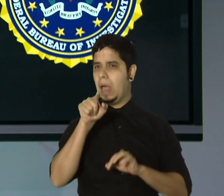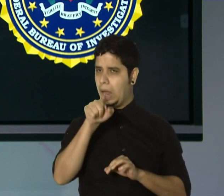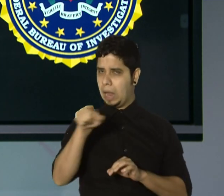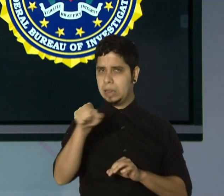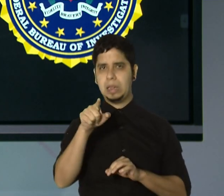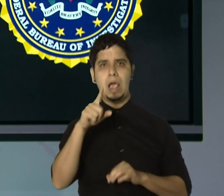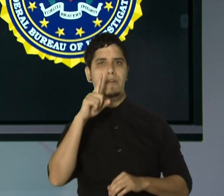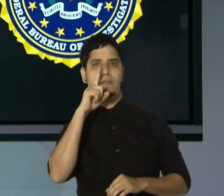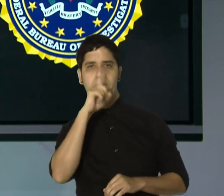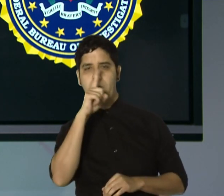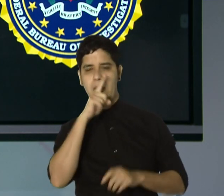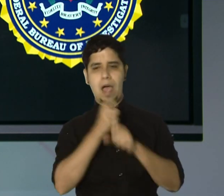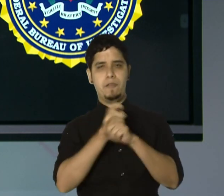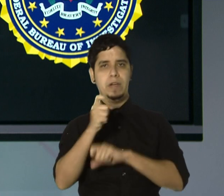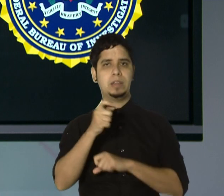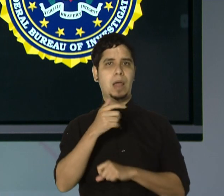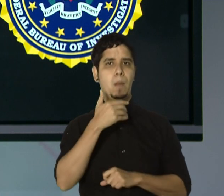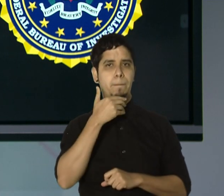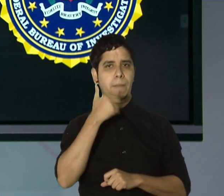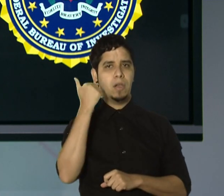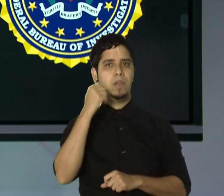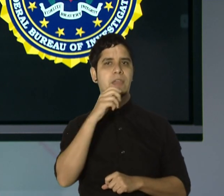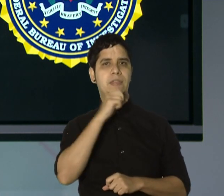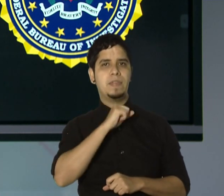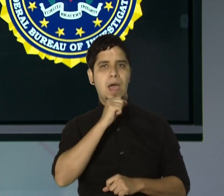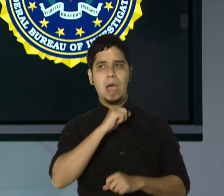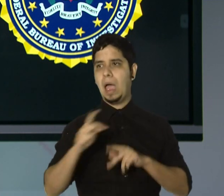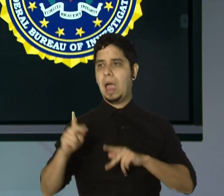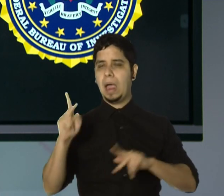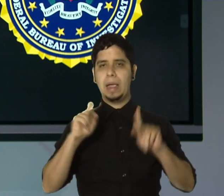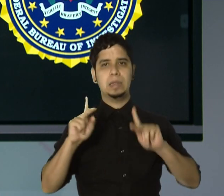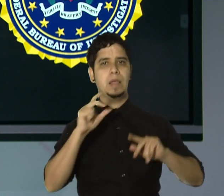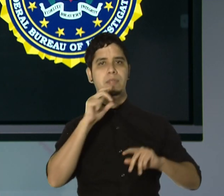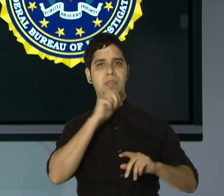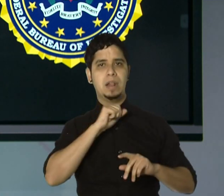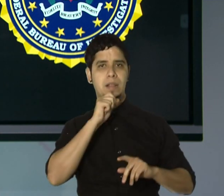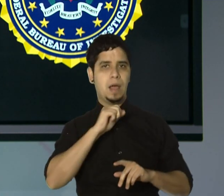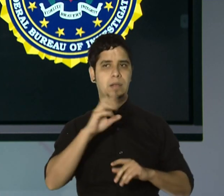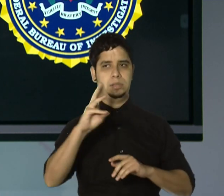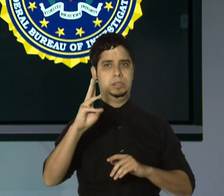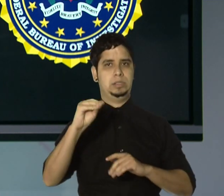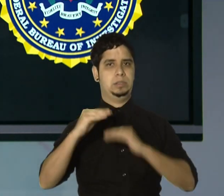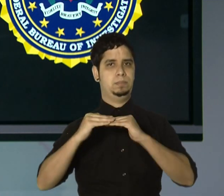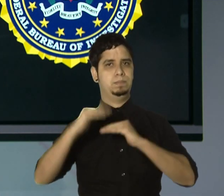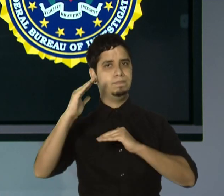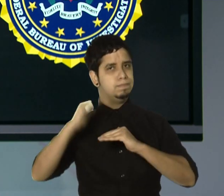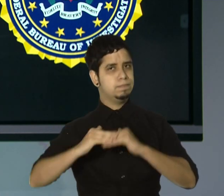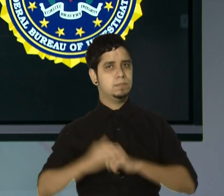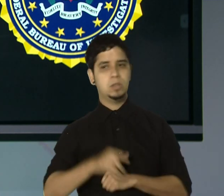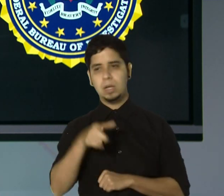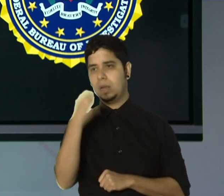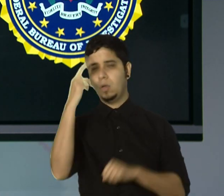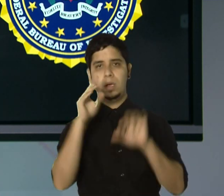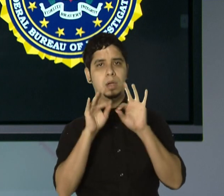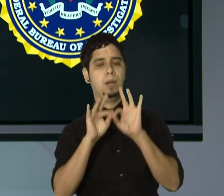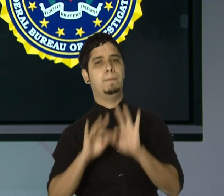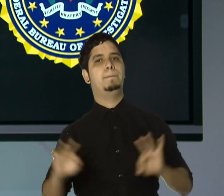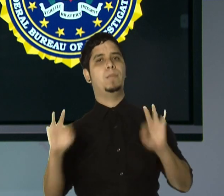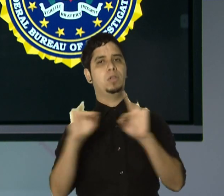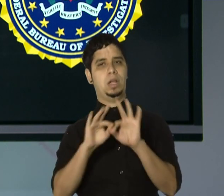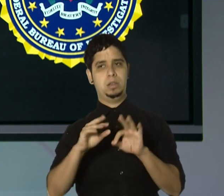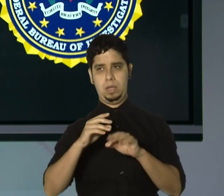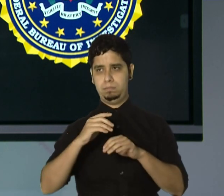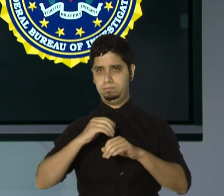las personas que sí necesitan este tipo de recursos. Por eso es importante proteger a nuestros